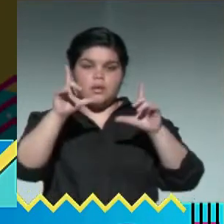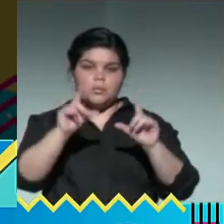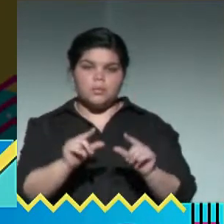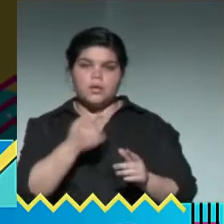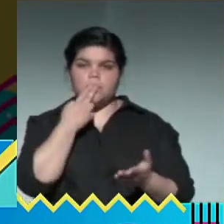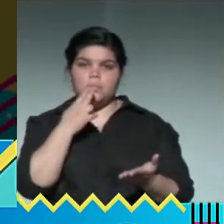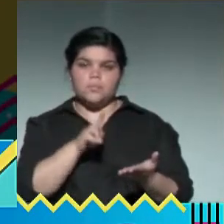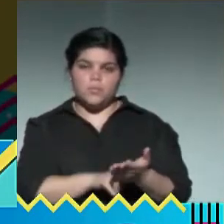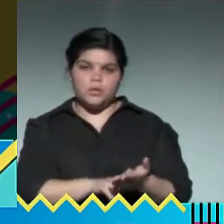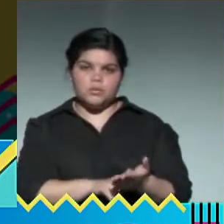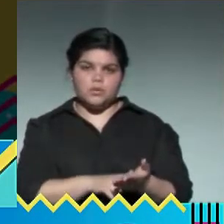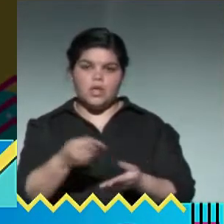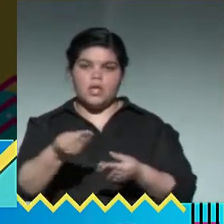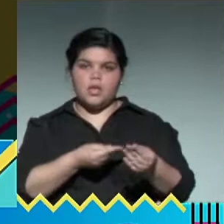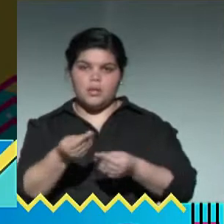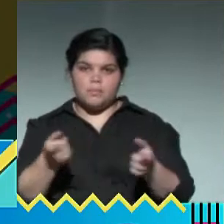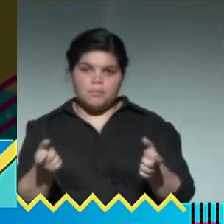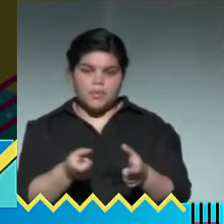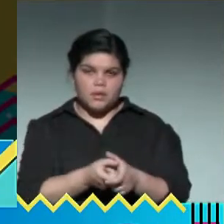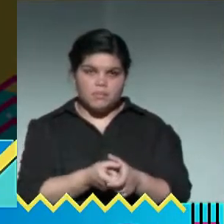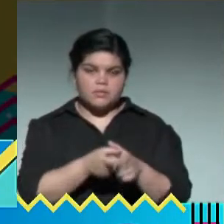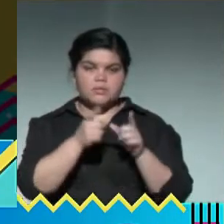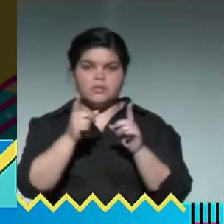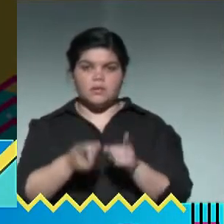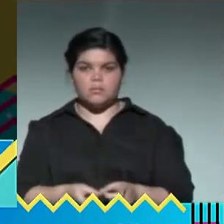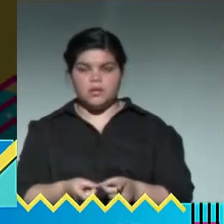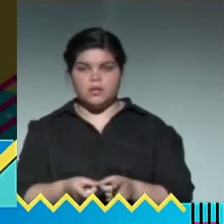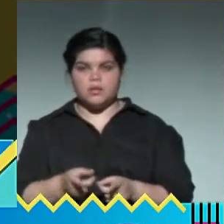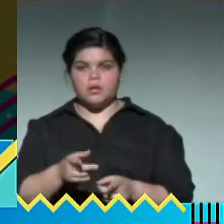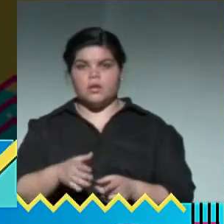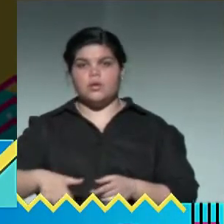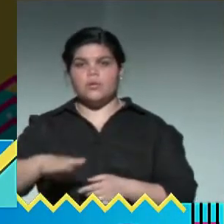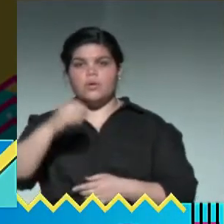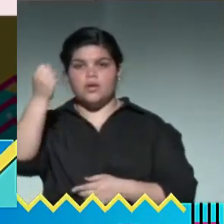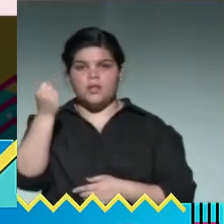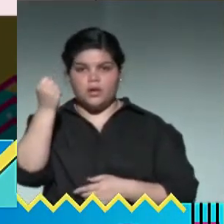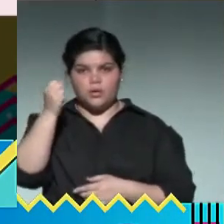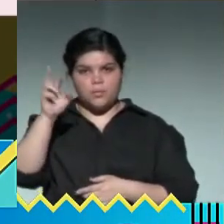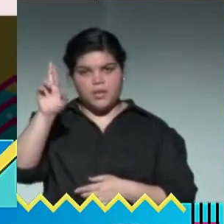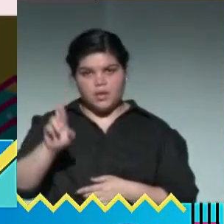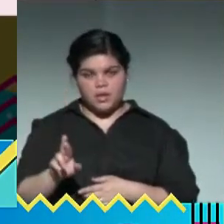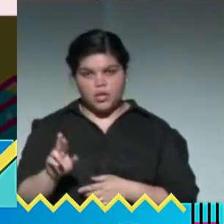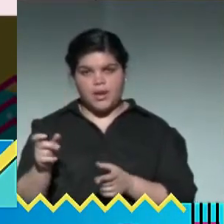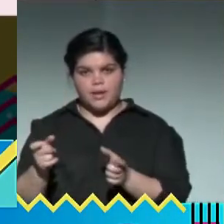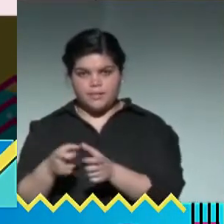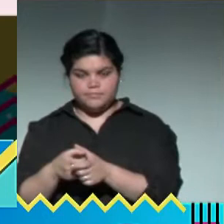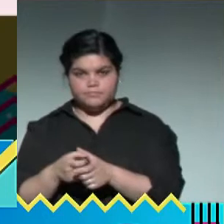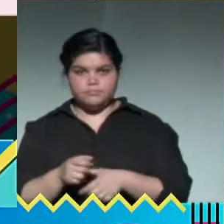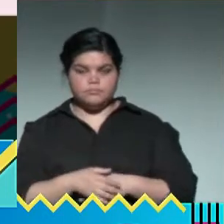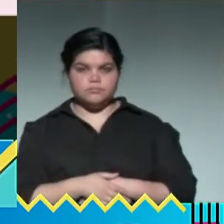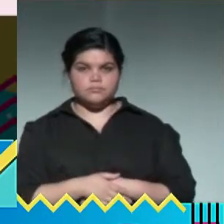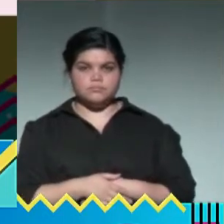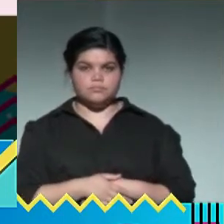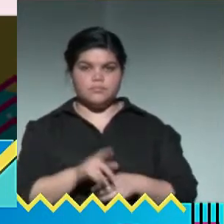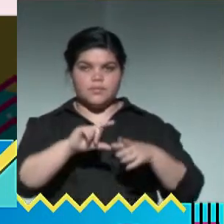sobre todo en las pymes y en el sector de las economías regionales. Y en el sector de economías regionales. Ahí queda